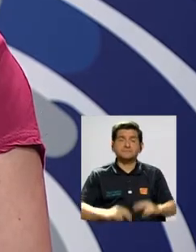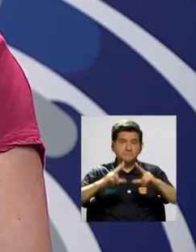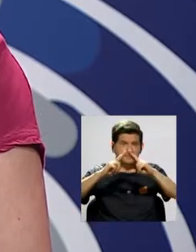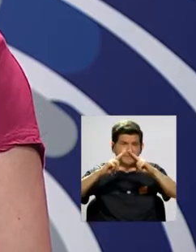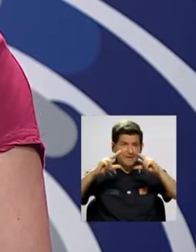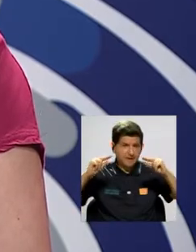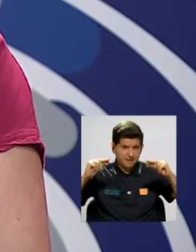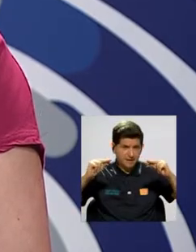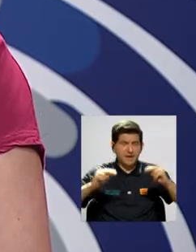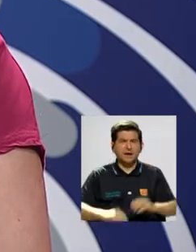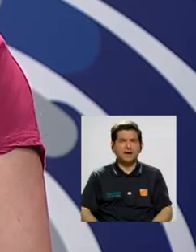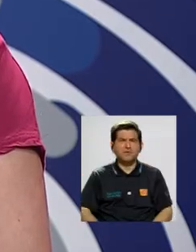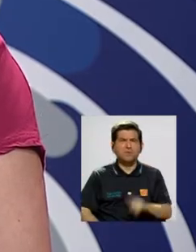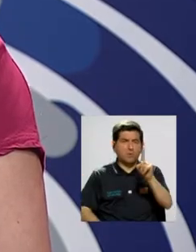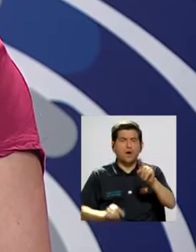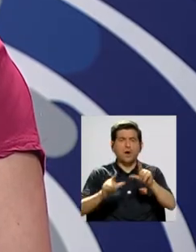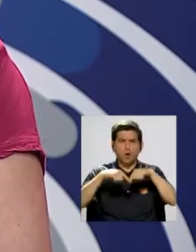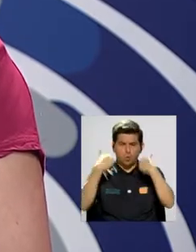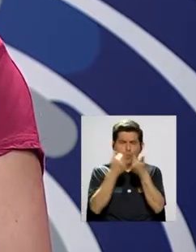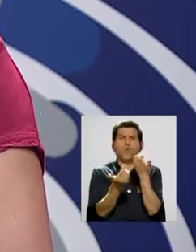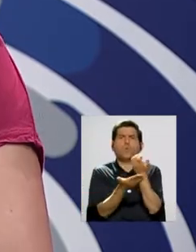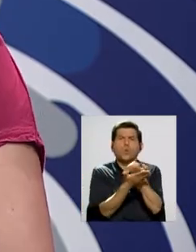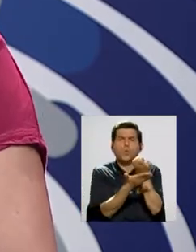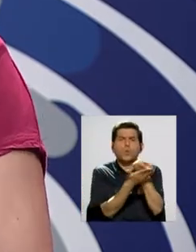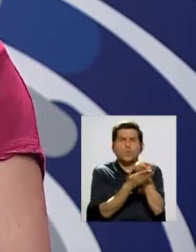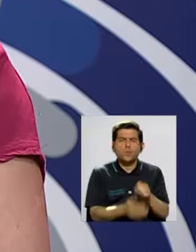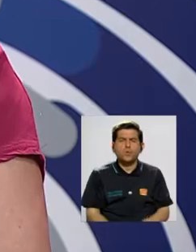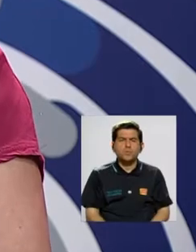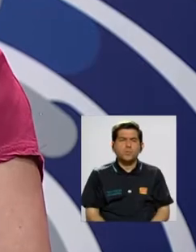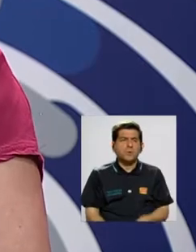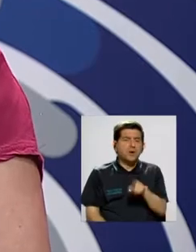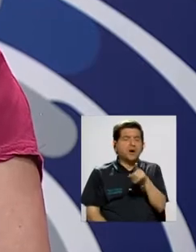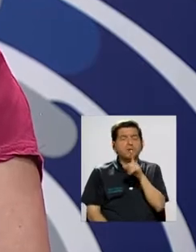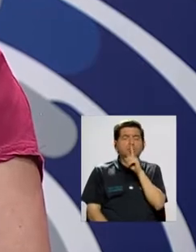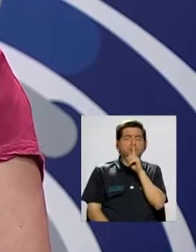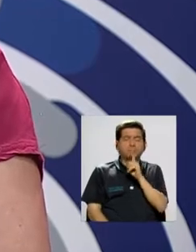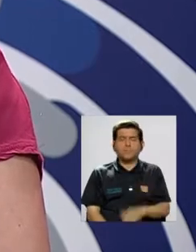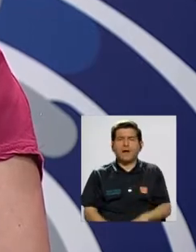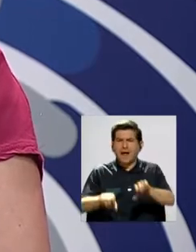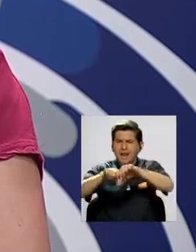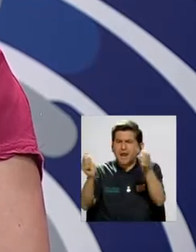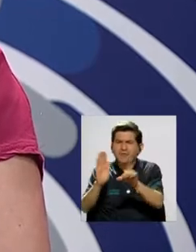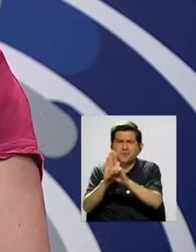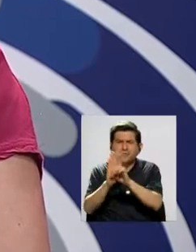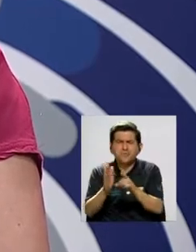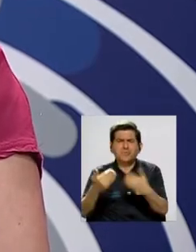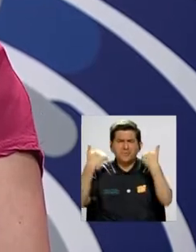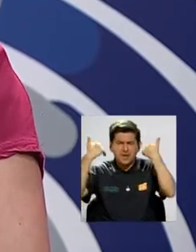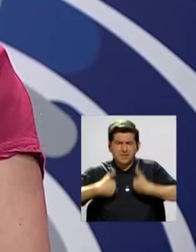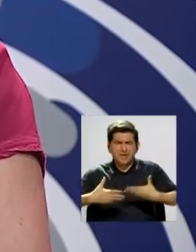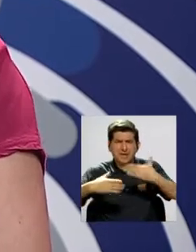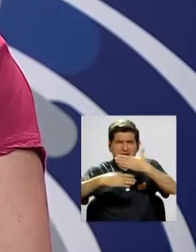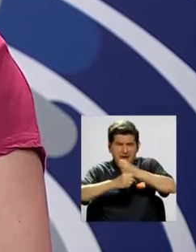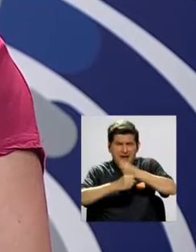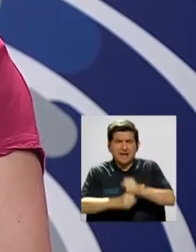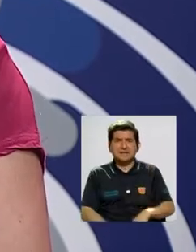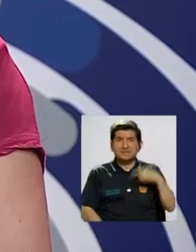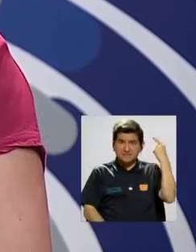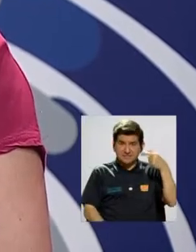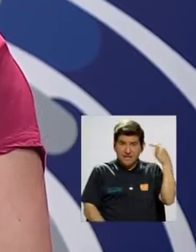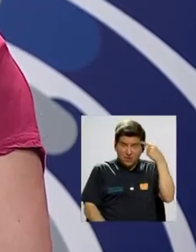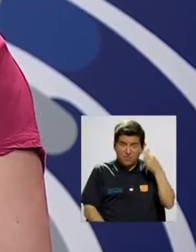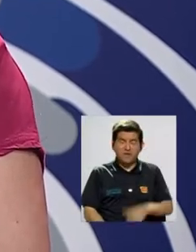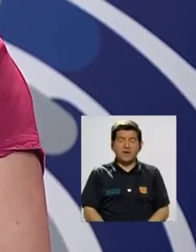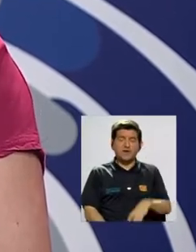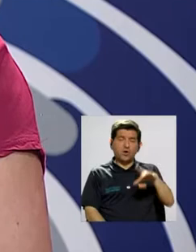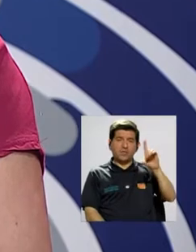Nicaragua, una clase económica que ha callado frente a las violaciones de derechos humanos que comete el gobierno de